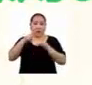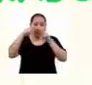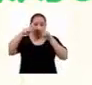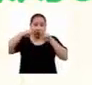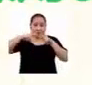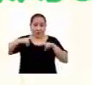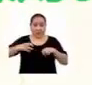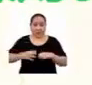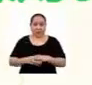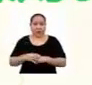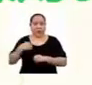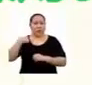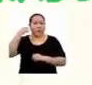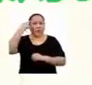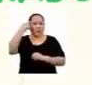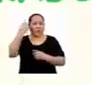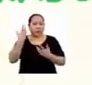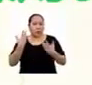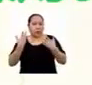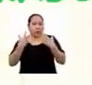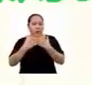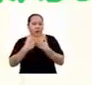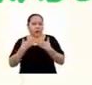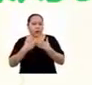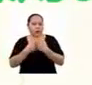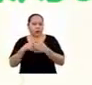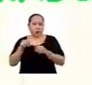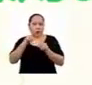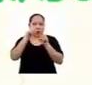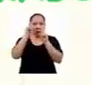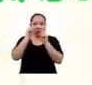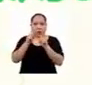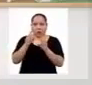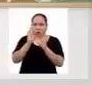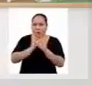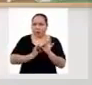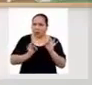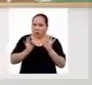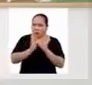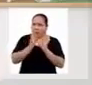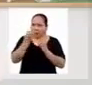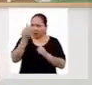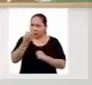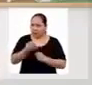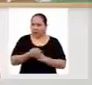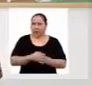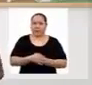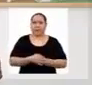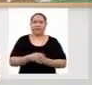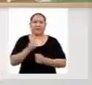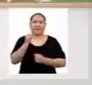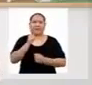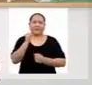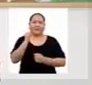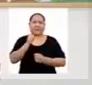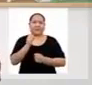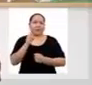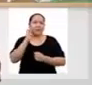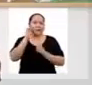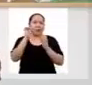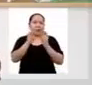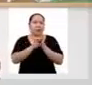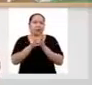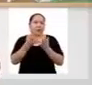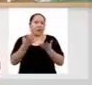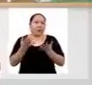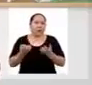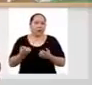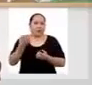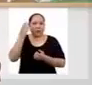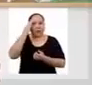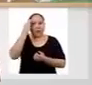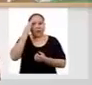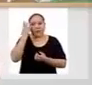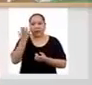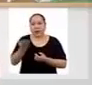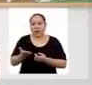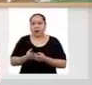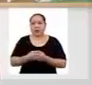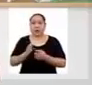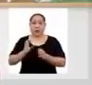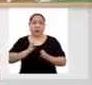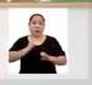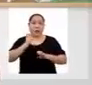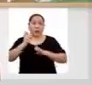Creo que tienen que estar relacionadas con nuestra pregunta clave, ¿no? Correcto. Por ejemplo, si queremos saber sobre